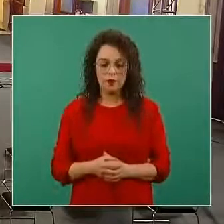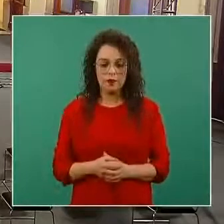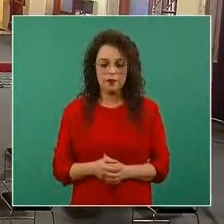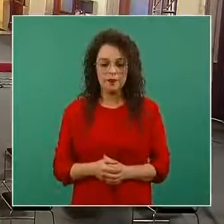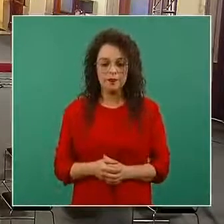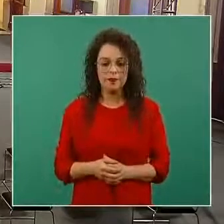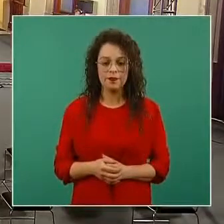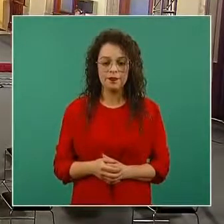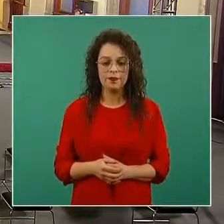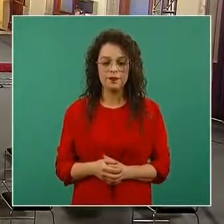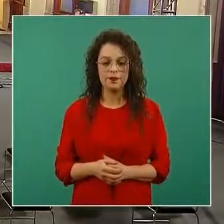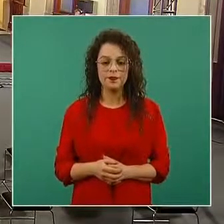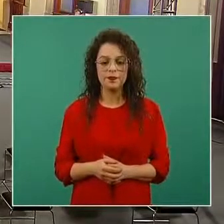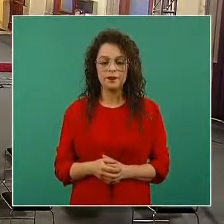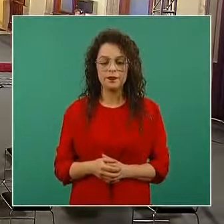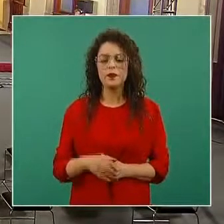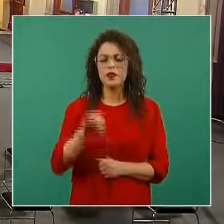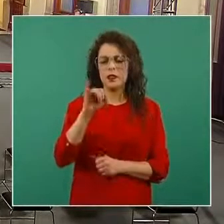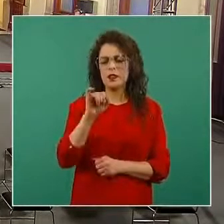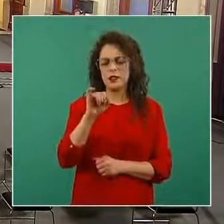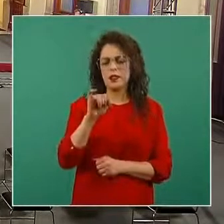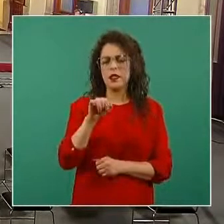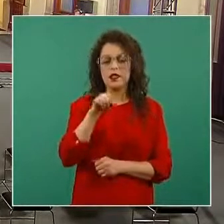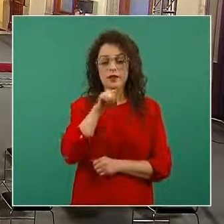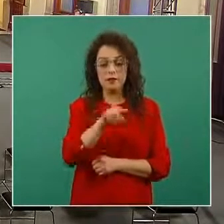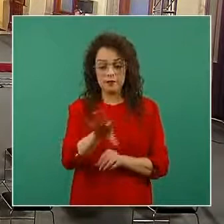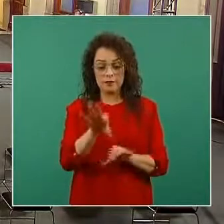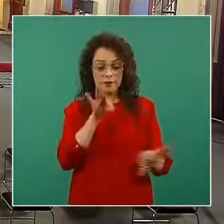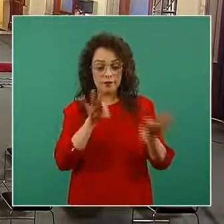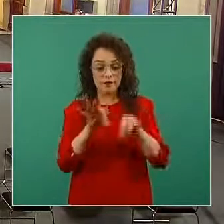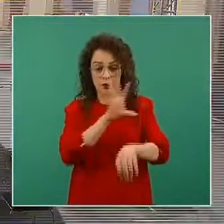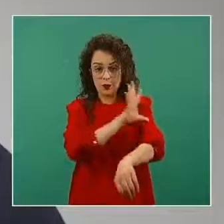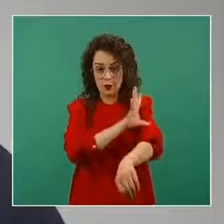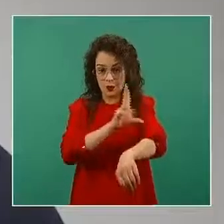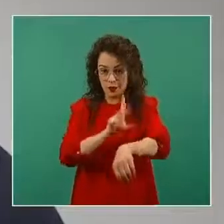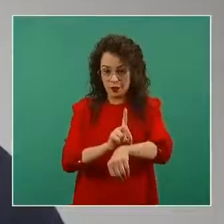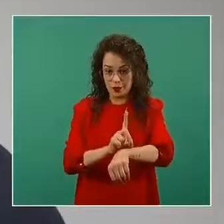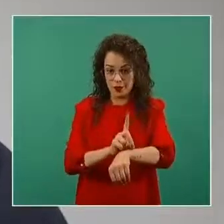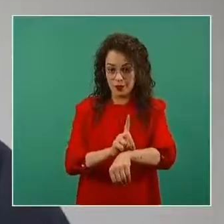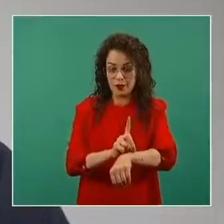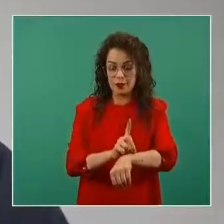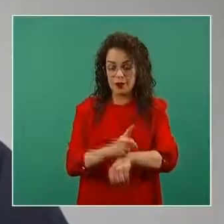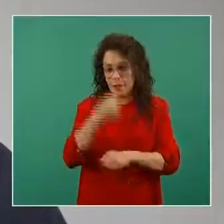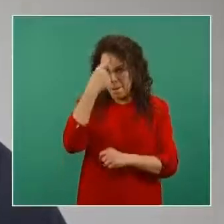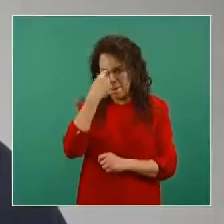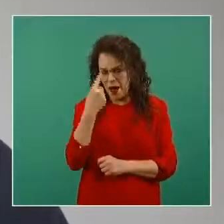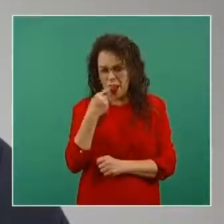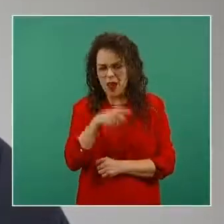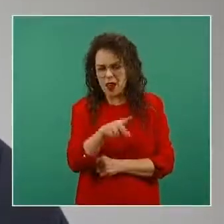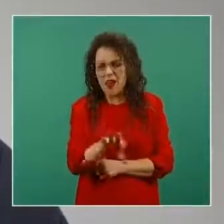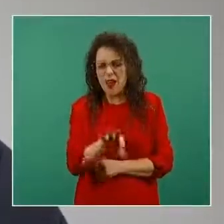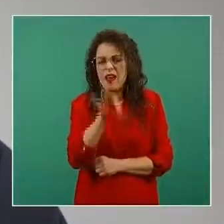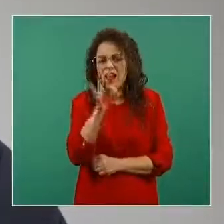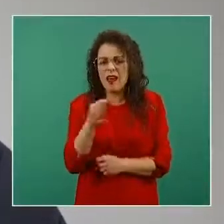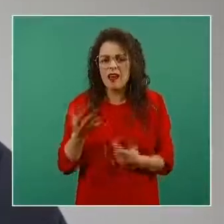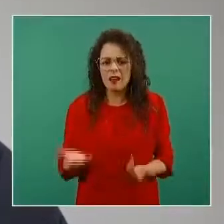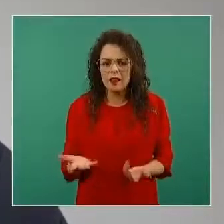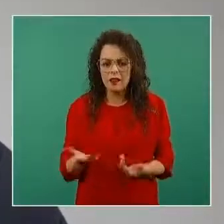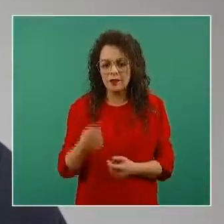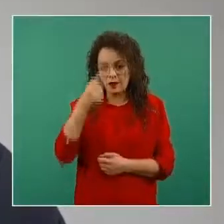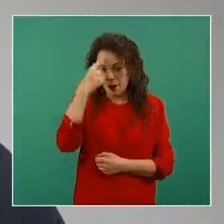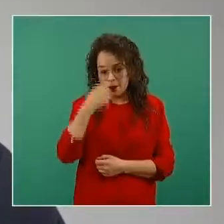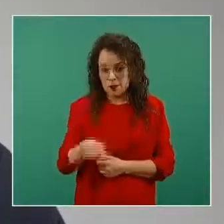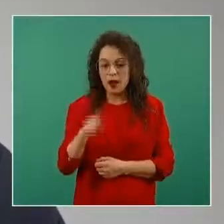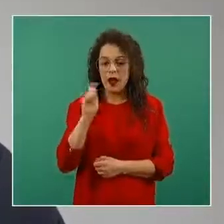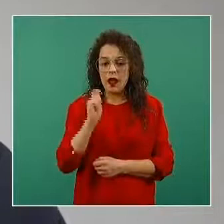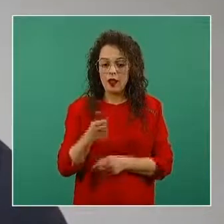Sí, de hecho, digamos, la coordinación como tal, obviamente sí existe para efectos precisamente de la distribución.